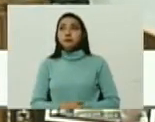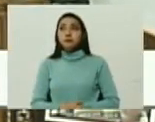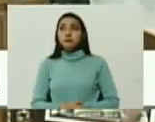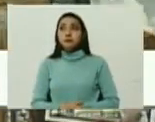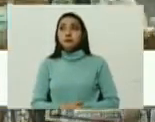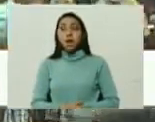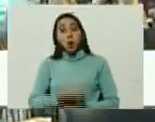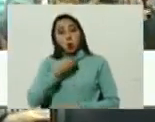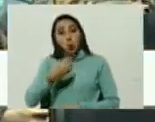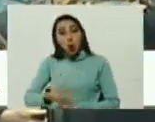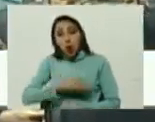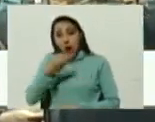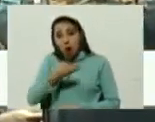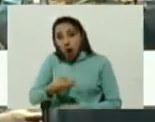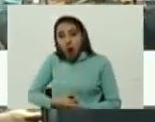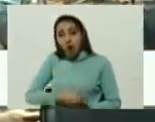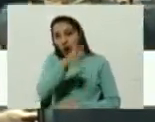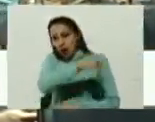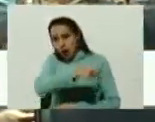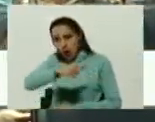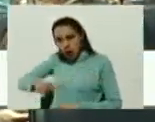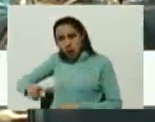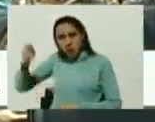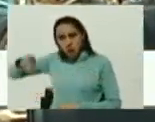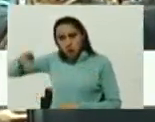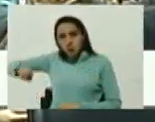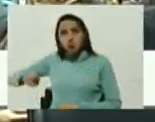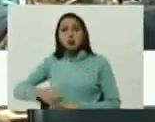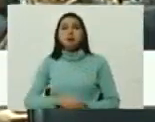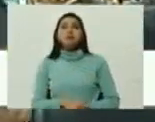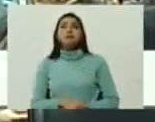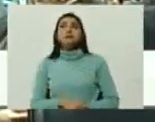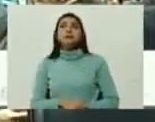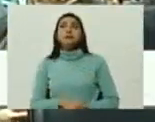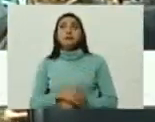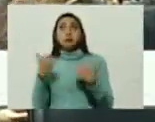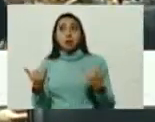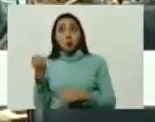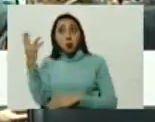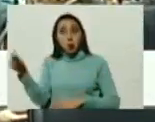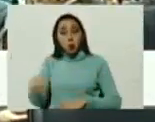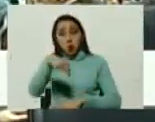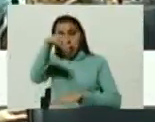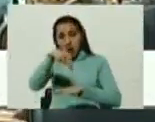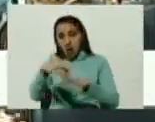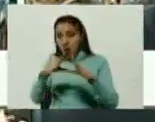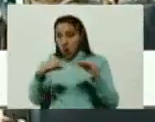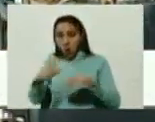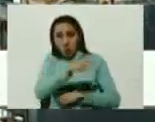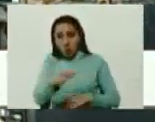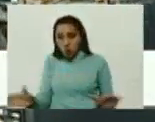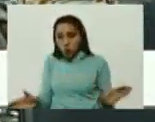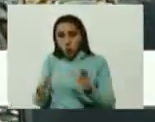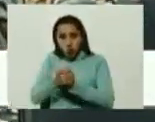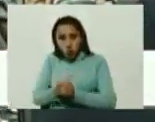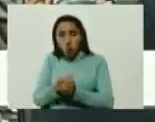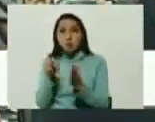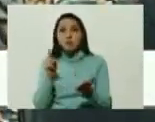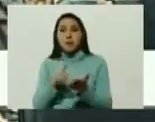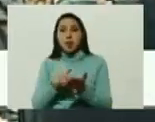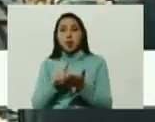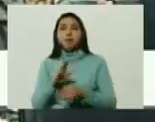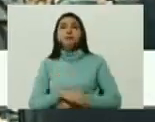buenas tardes a toda la junta directiva de esta legítima asamblea nacional y a todos los colegas parlamentarios presentes